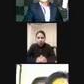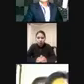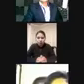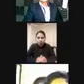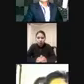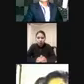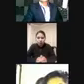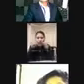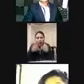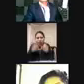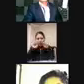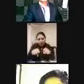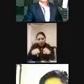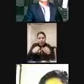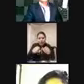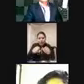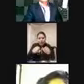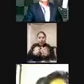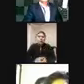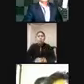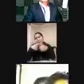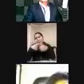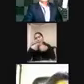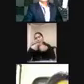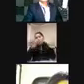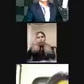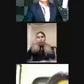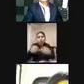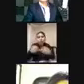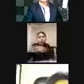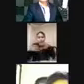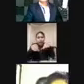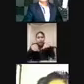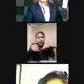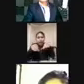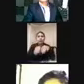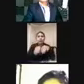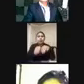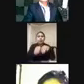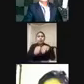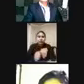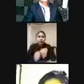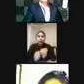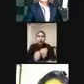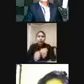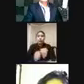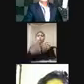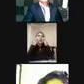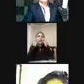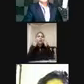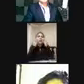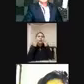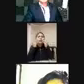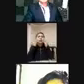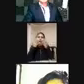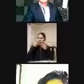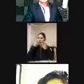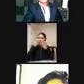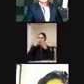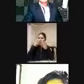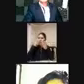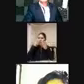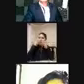podríamos realizar en estos casos es movimientos circulares con el dedo pulgar